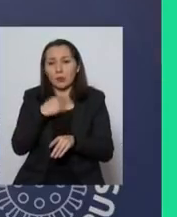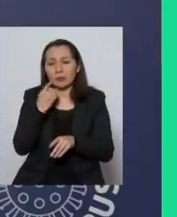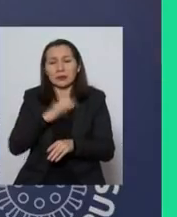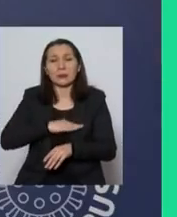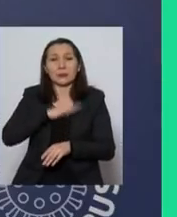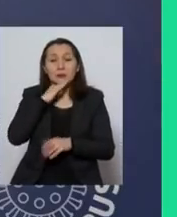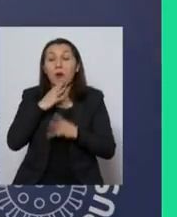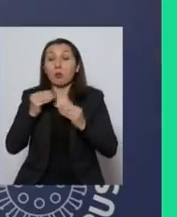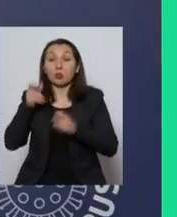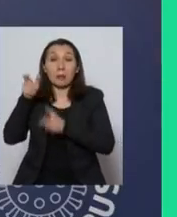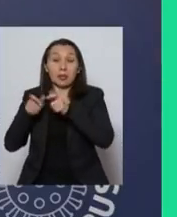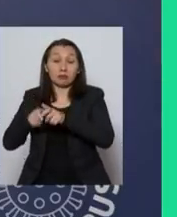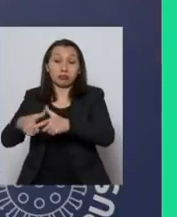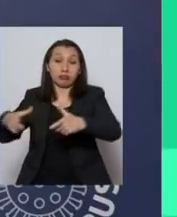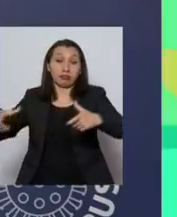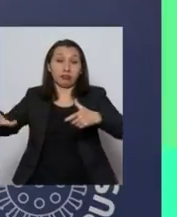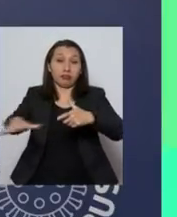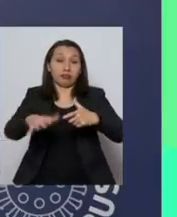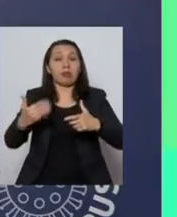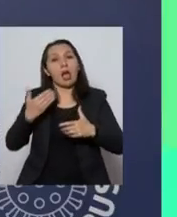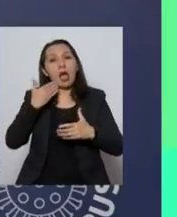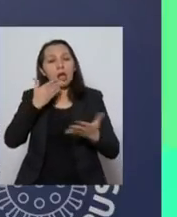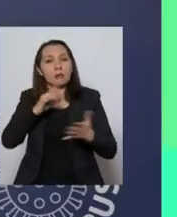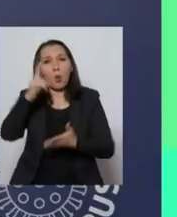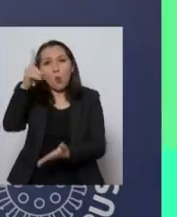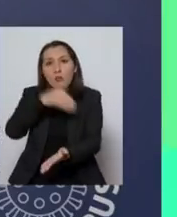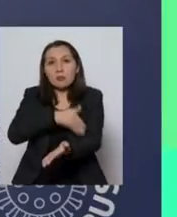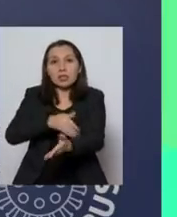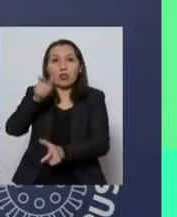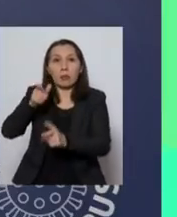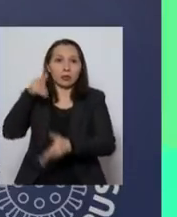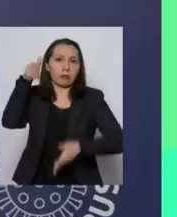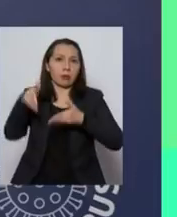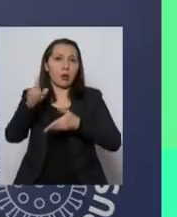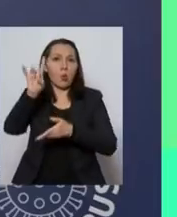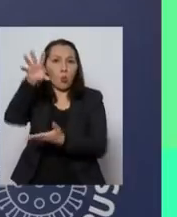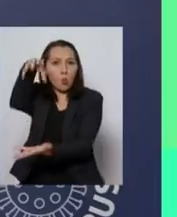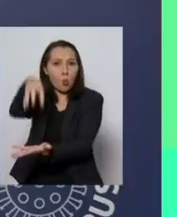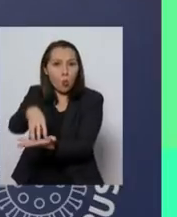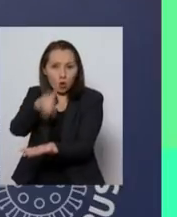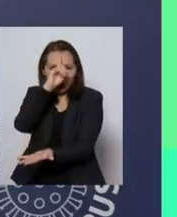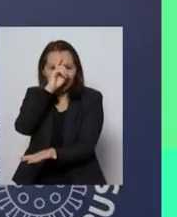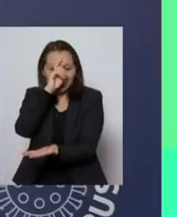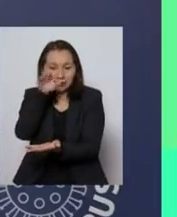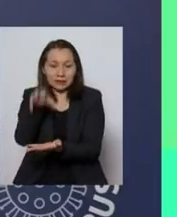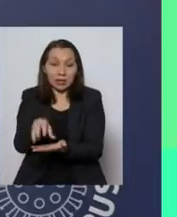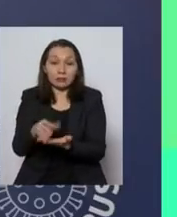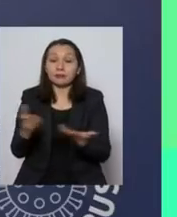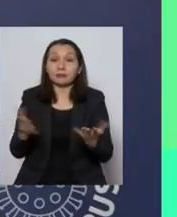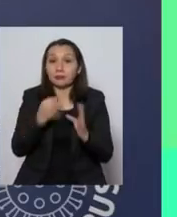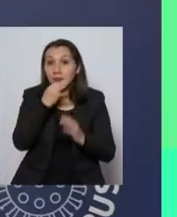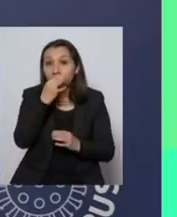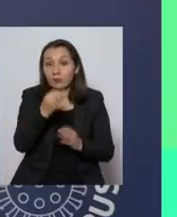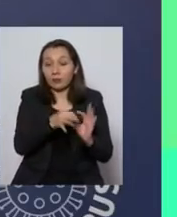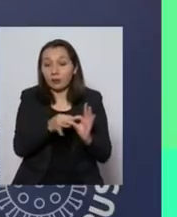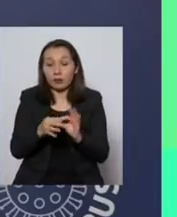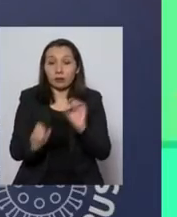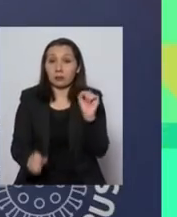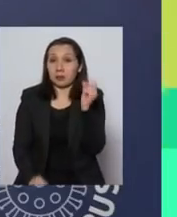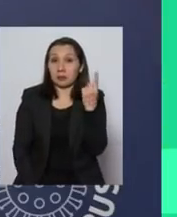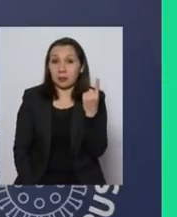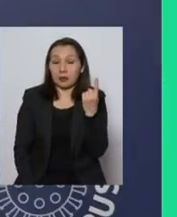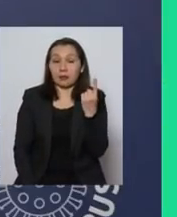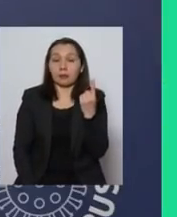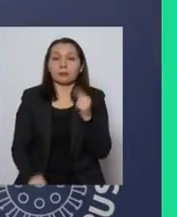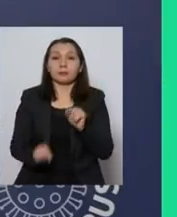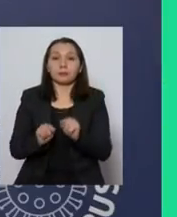abasto para la demanda de una población que alcanza casi al millón de personas. Y lo que hemos establecido es, primero,